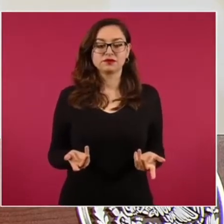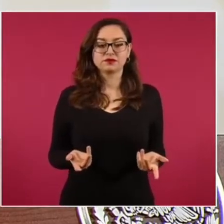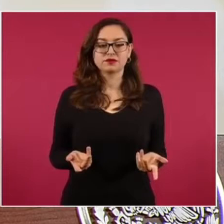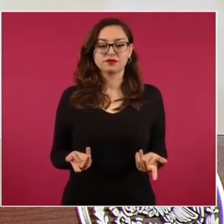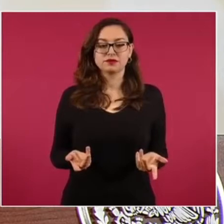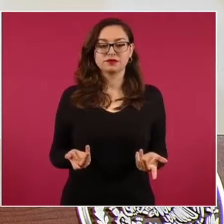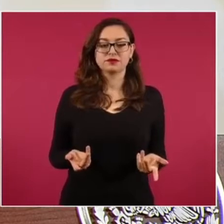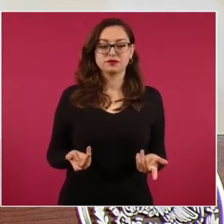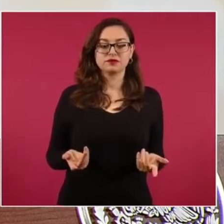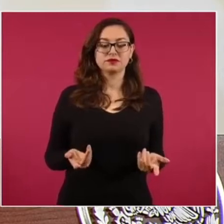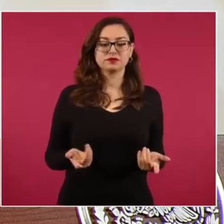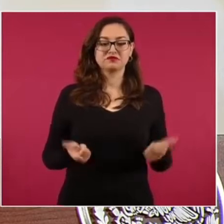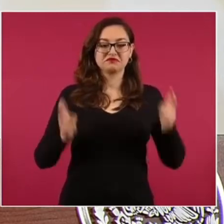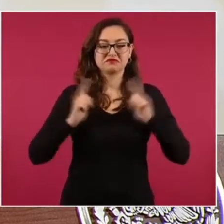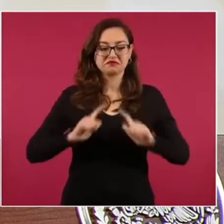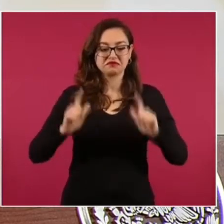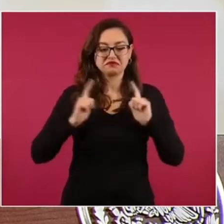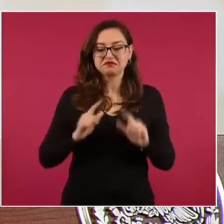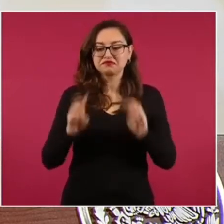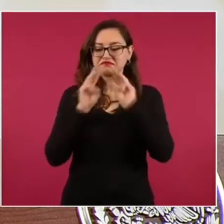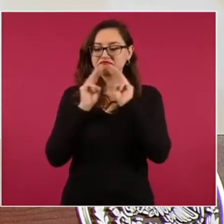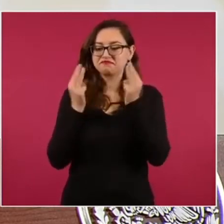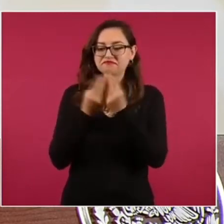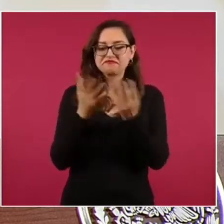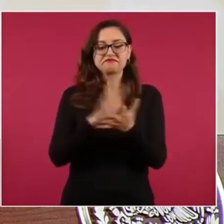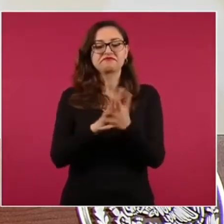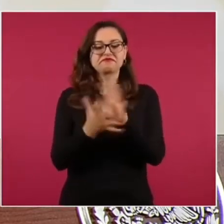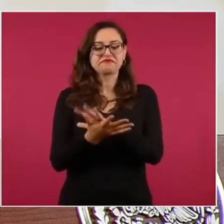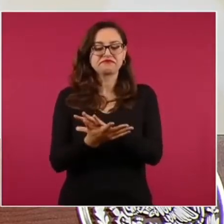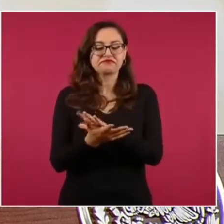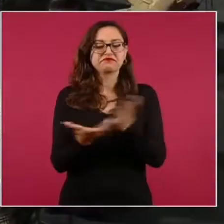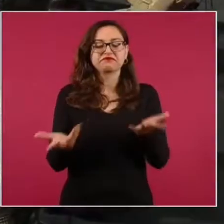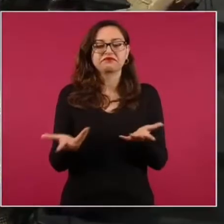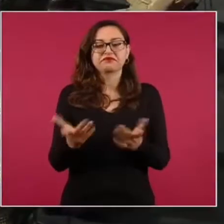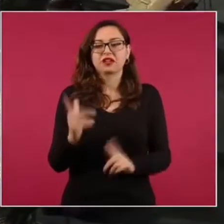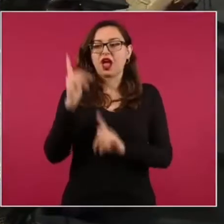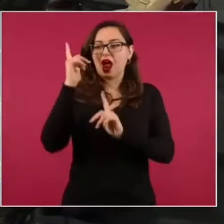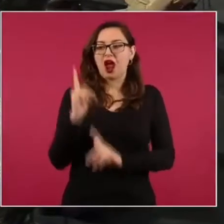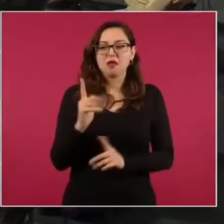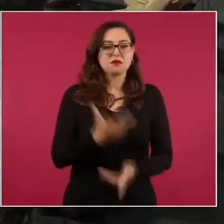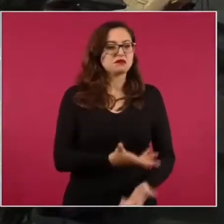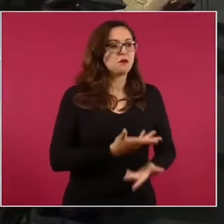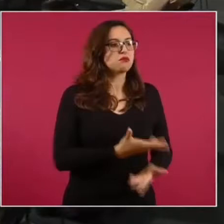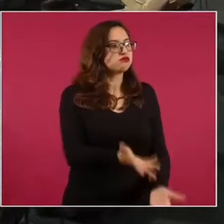la delincuencia organizada. Entonces usaron las armas,